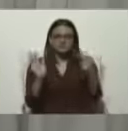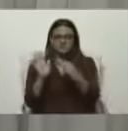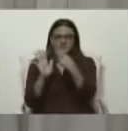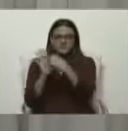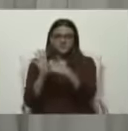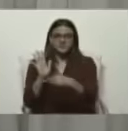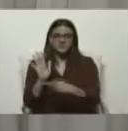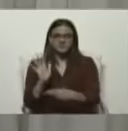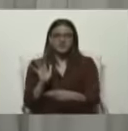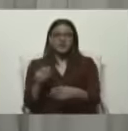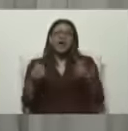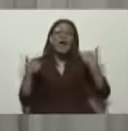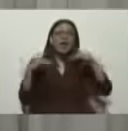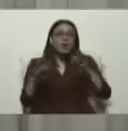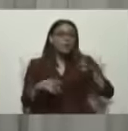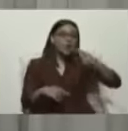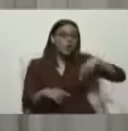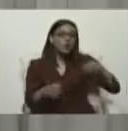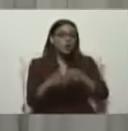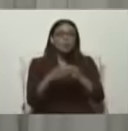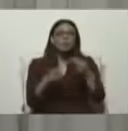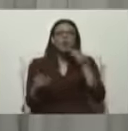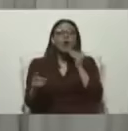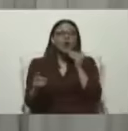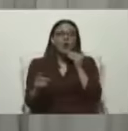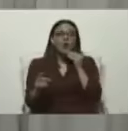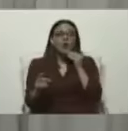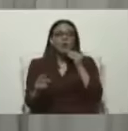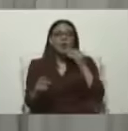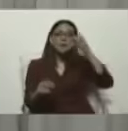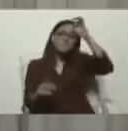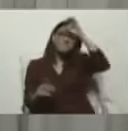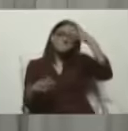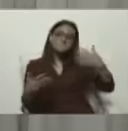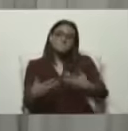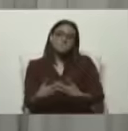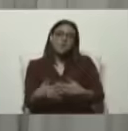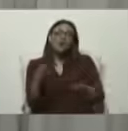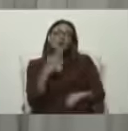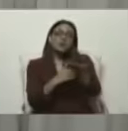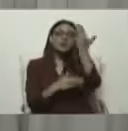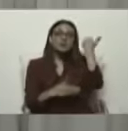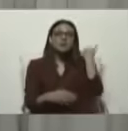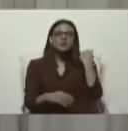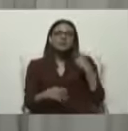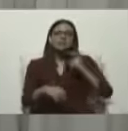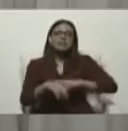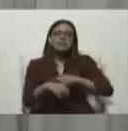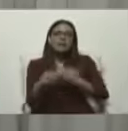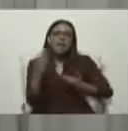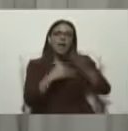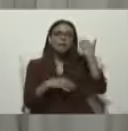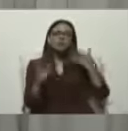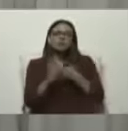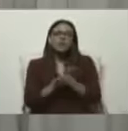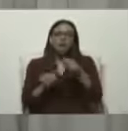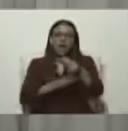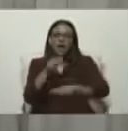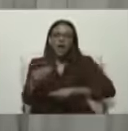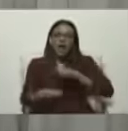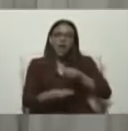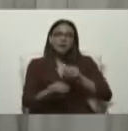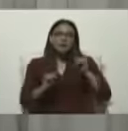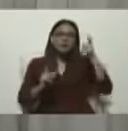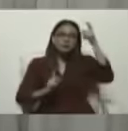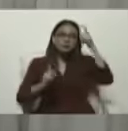Quizás los más jóvenes y las más jóvenes no lo sepan, porque eso ya pasó hace algún tiempo, de las primeras cosas que hizo el comandante